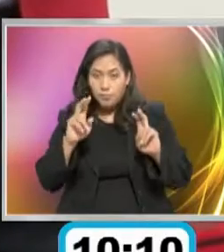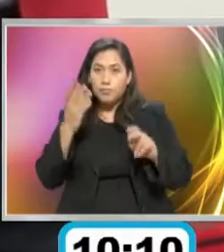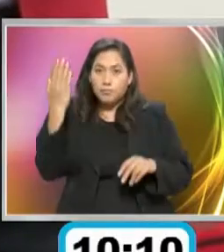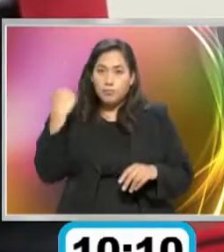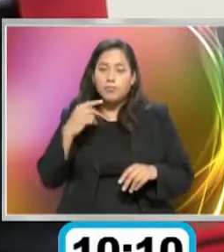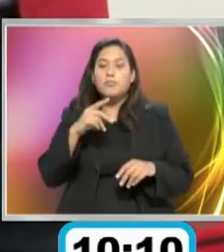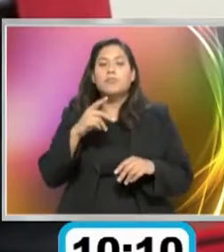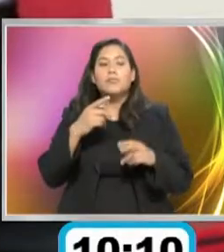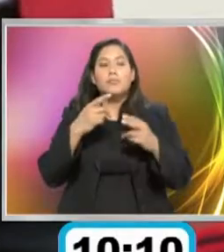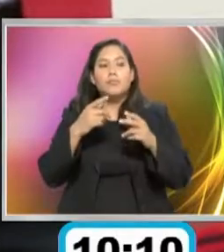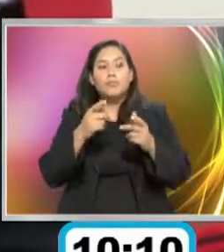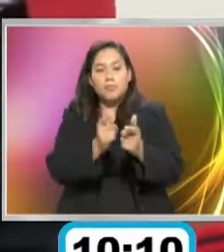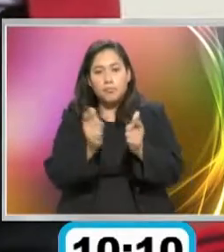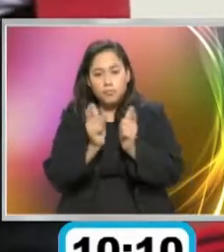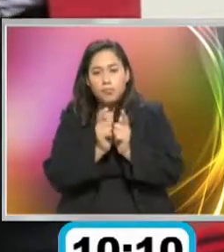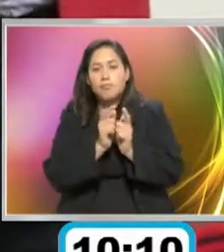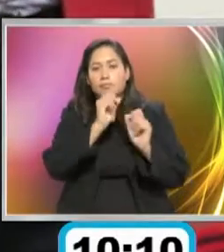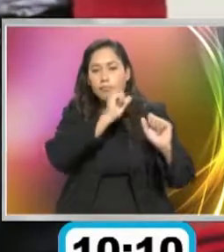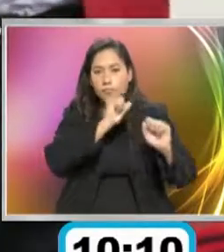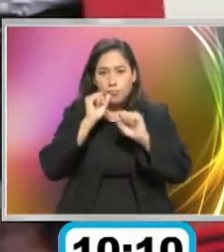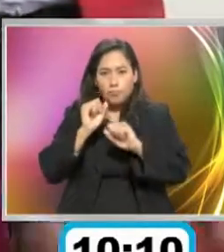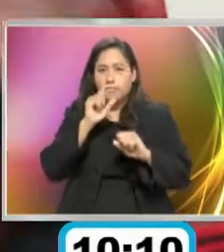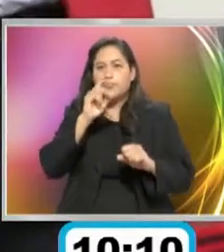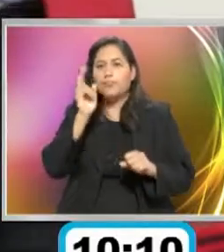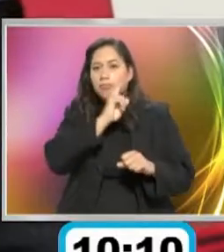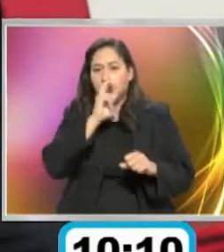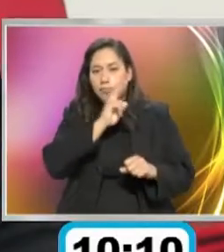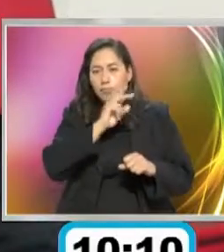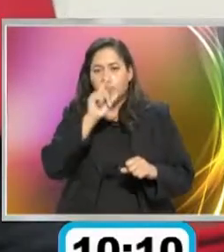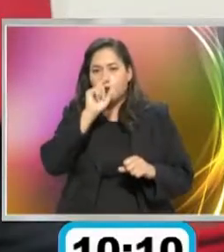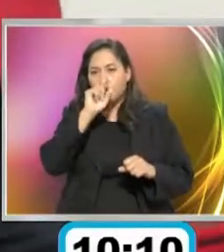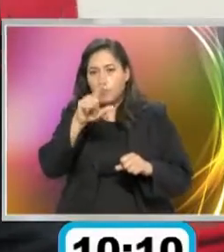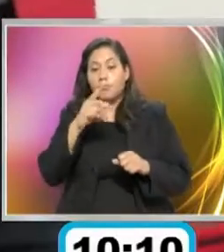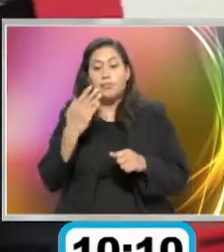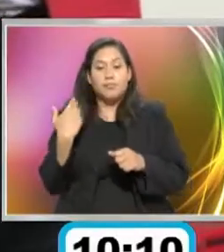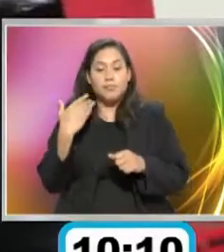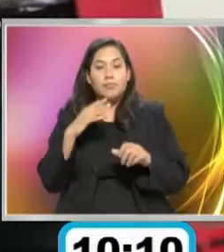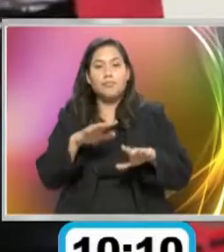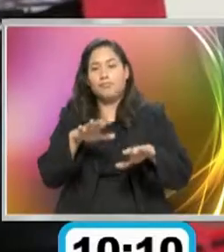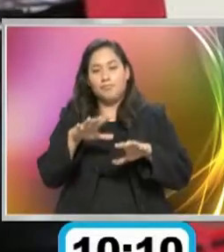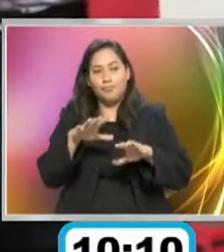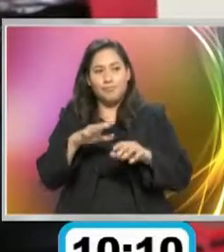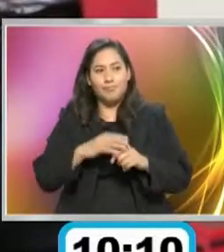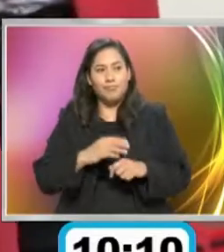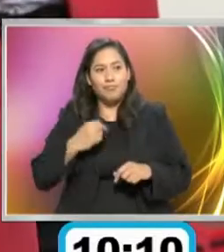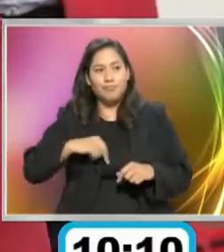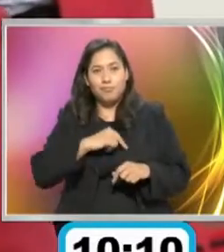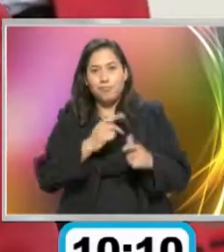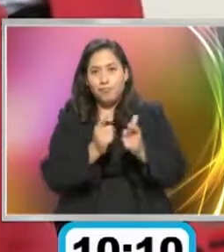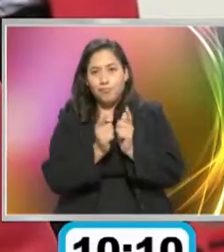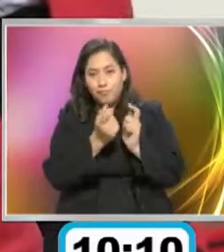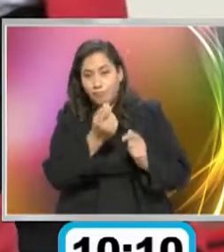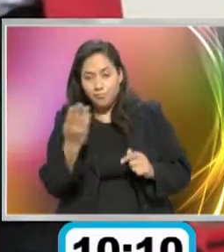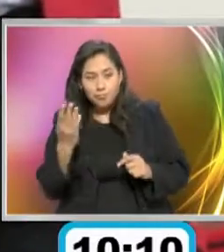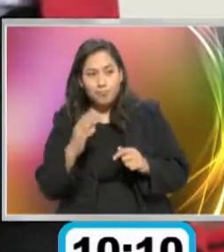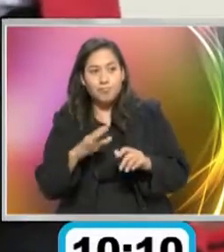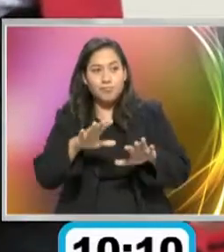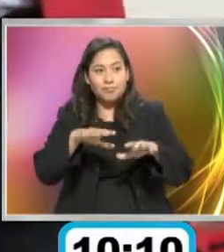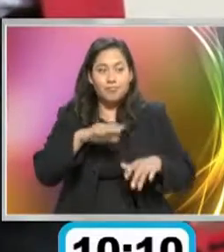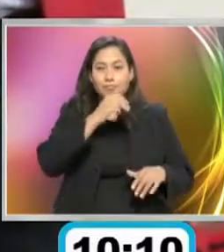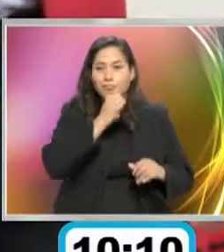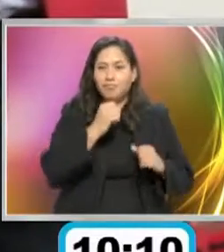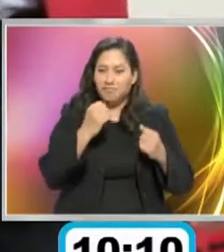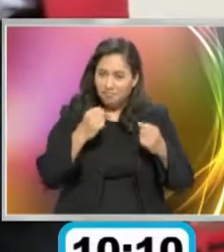de Banda Vientos de Jalisco. Actualmente ya le agregamos el eslogan de La Imponente, porque ahora sí que somos una banda que en cualquier escenario